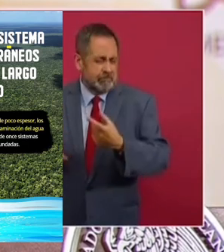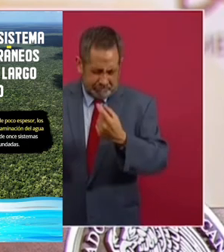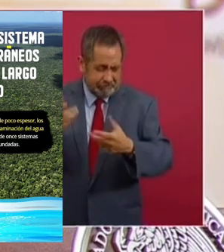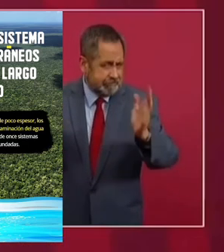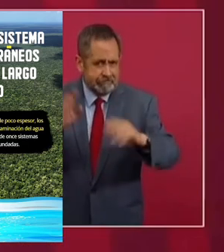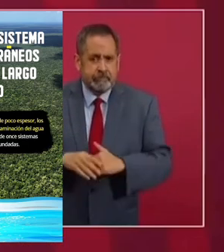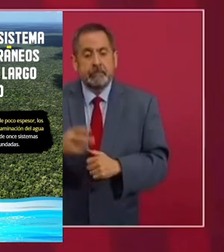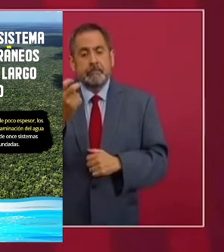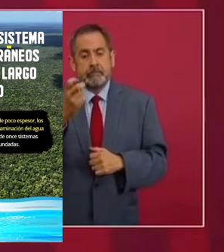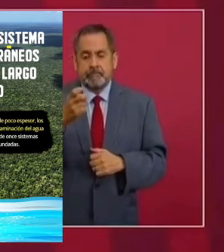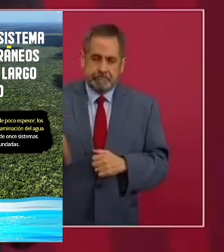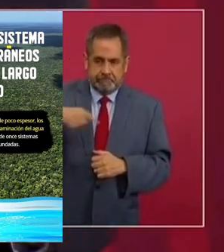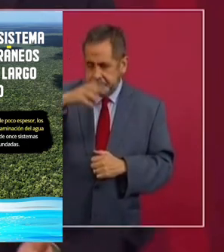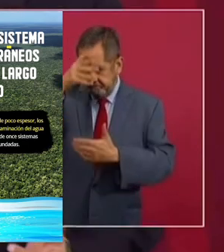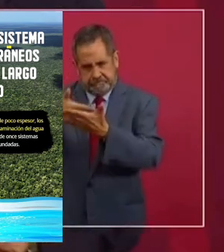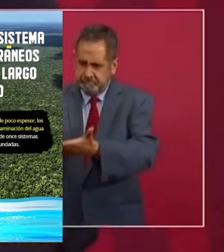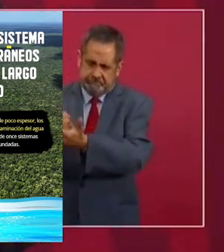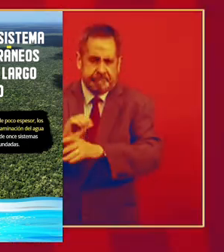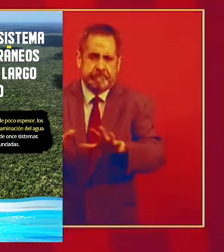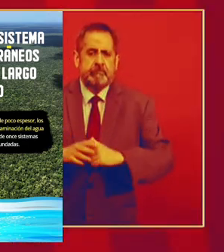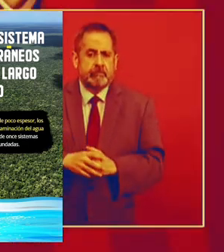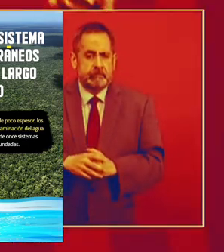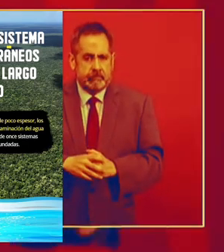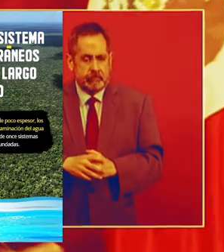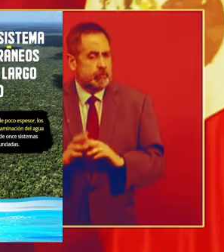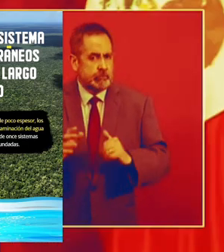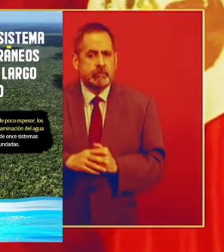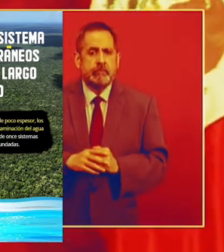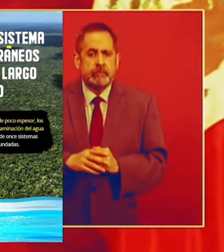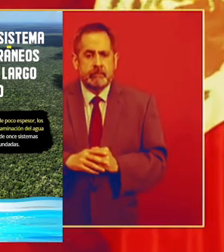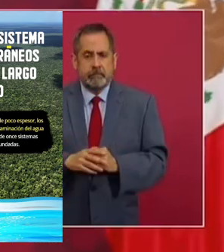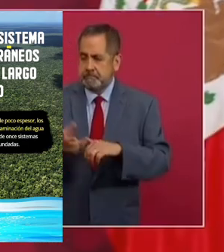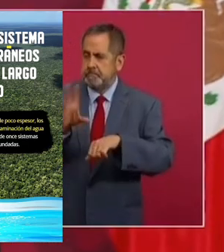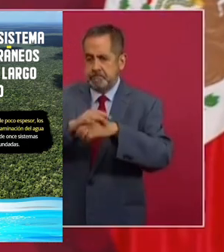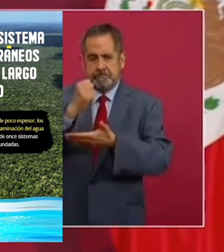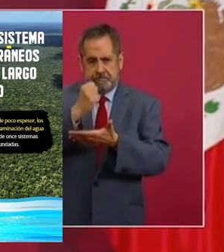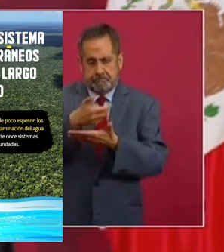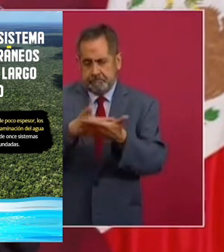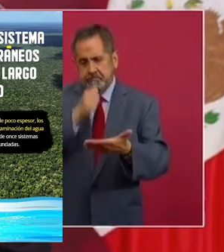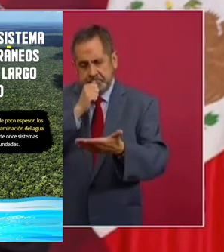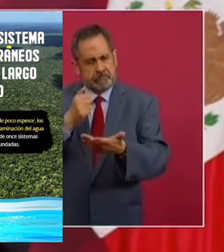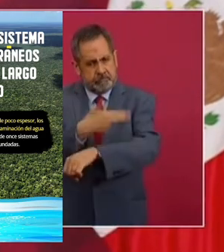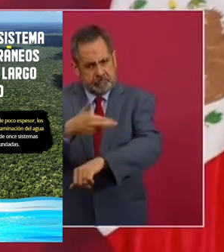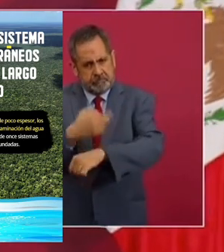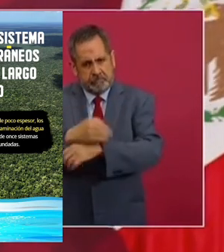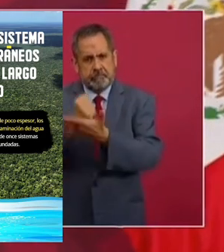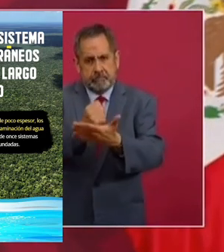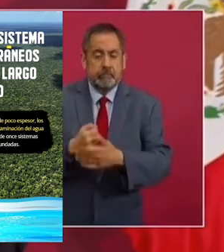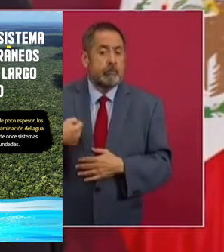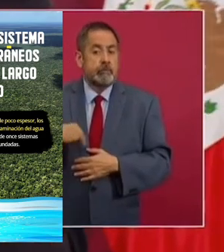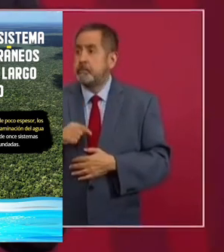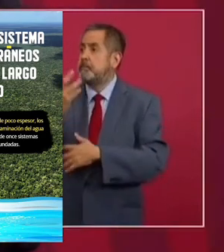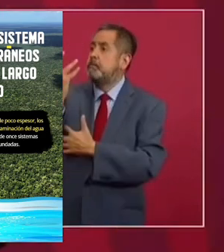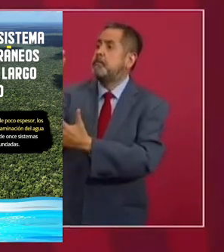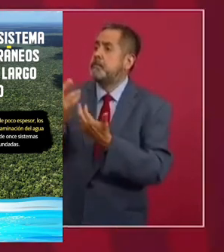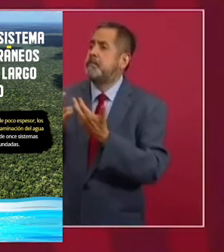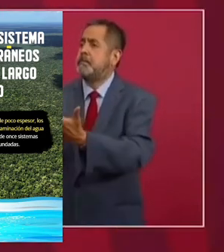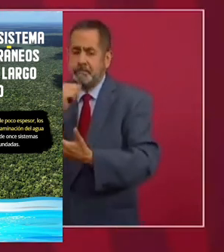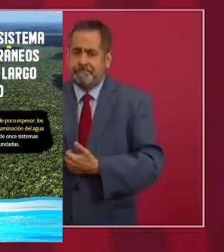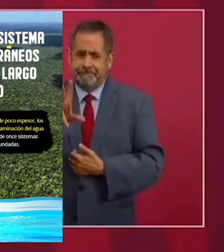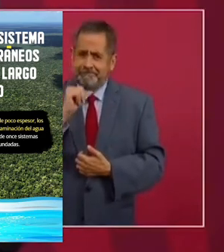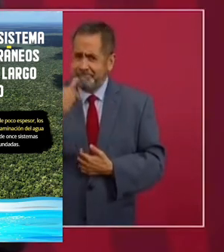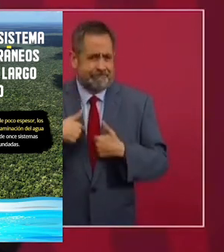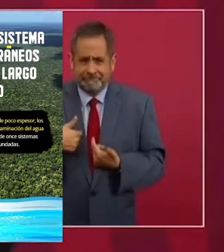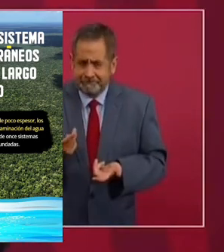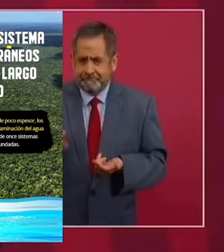Entonces, por eso fue el acuerdo, es decir, a ver... Mientras tienes los permisos, como nosotros no somos destructores del medio ambiente, como